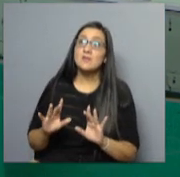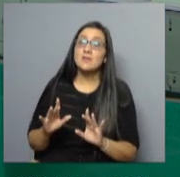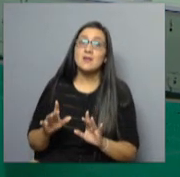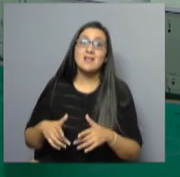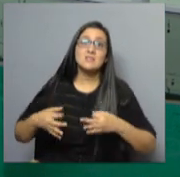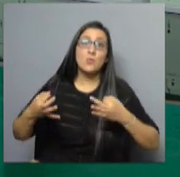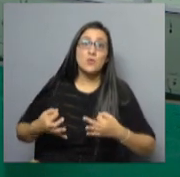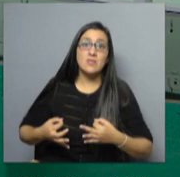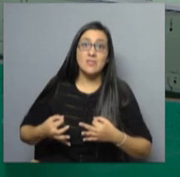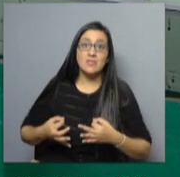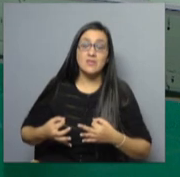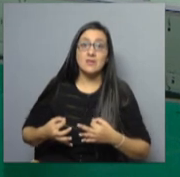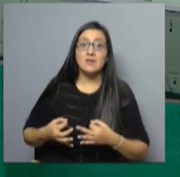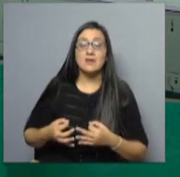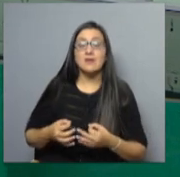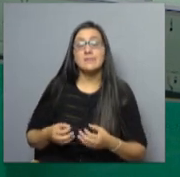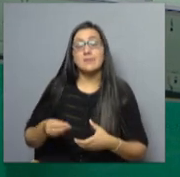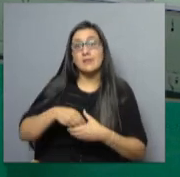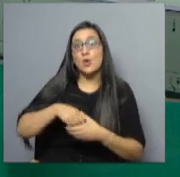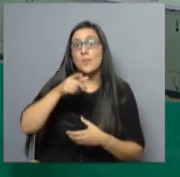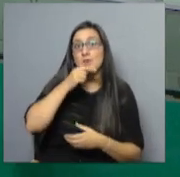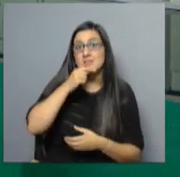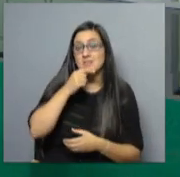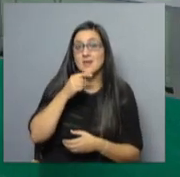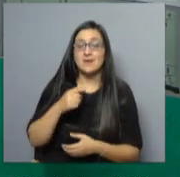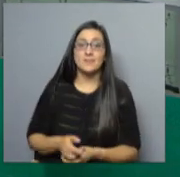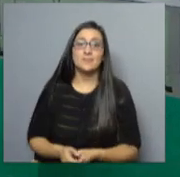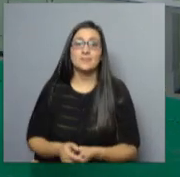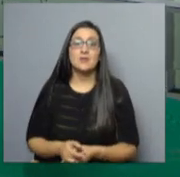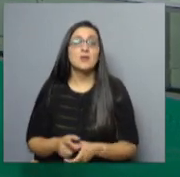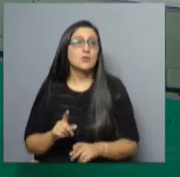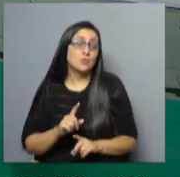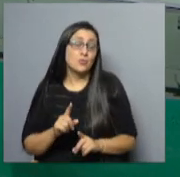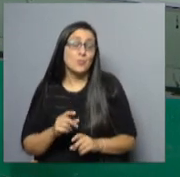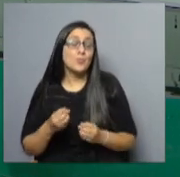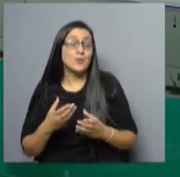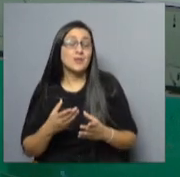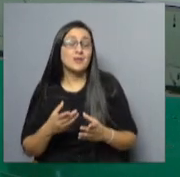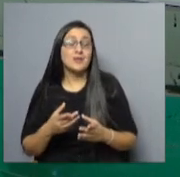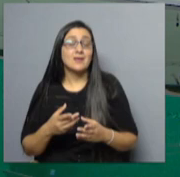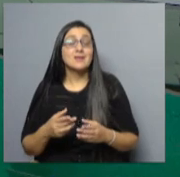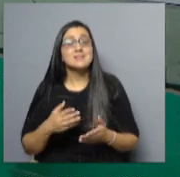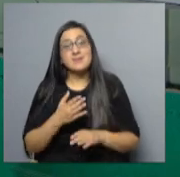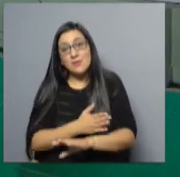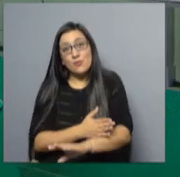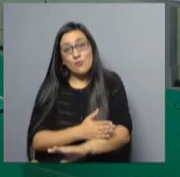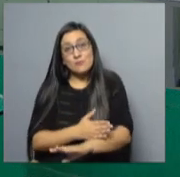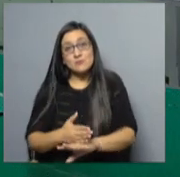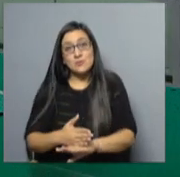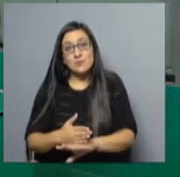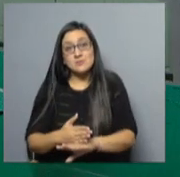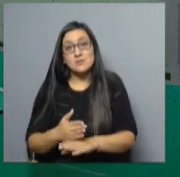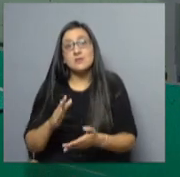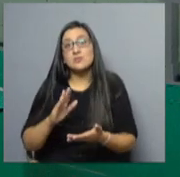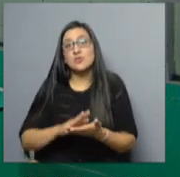policía y el ministerio como por supuesto porque aparte la violencia de estado y la violencia policial termina teniendo también consecuencias sobre los